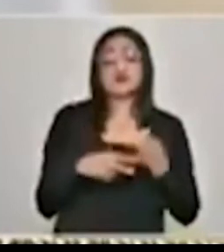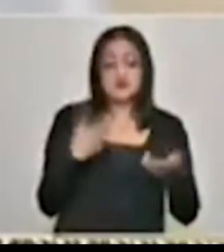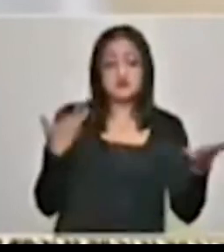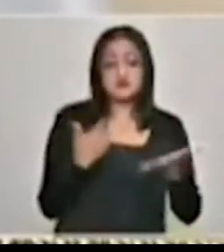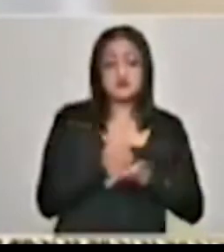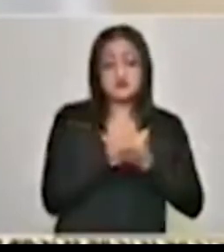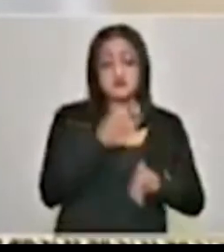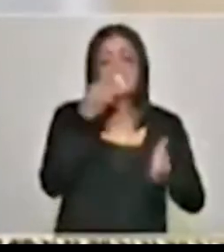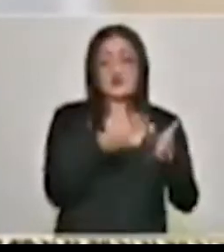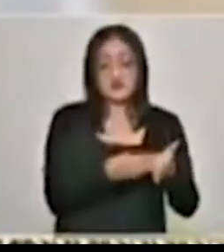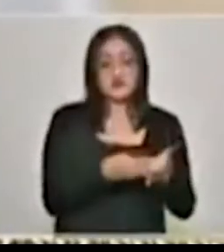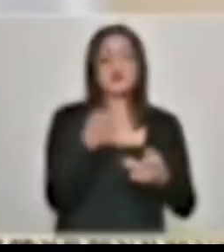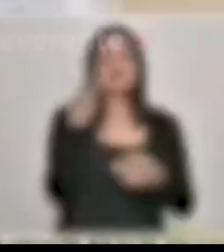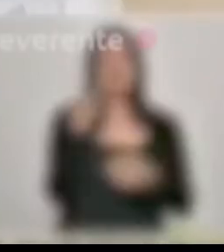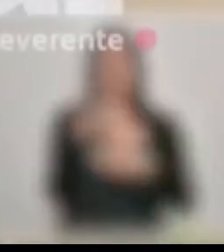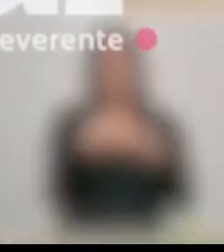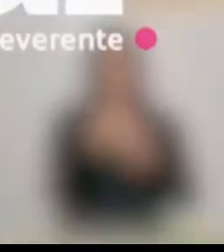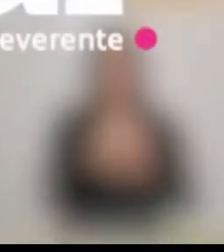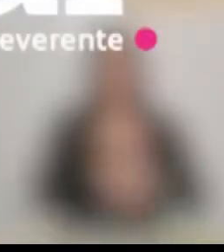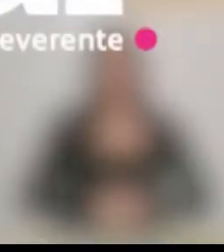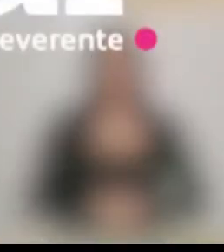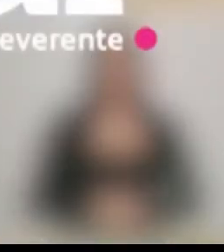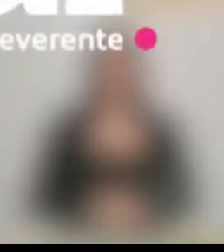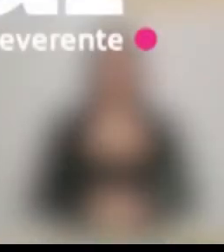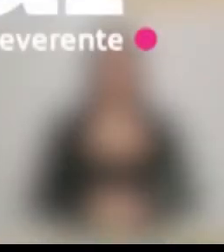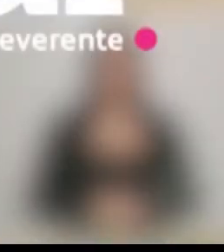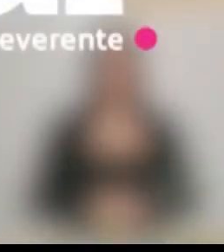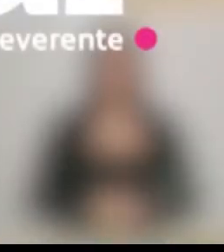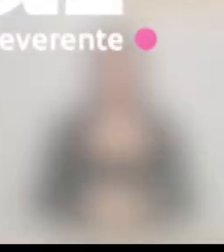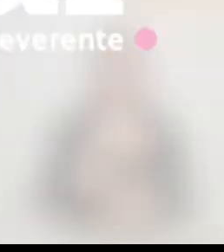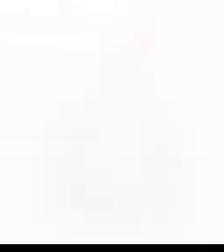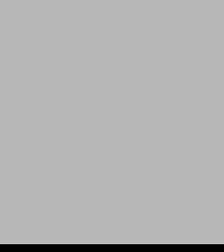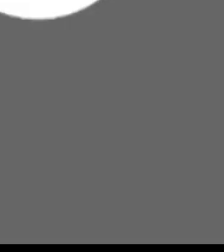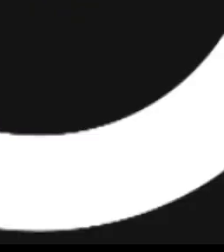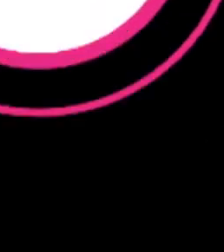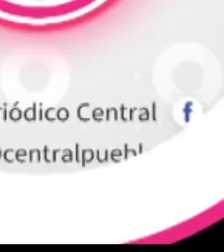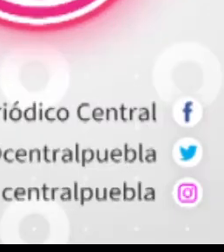a fijar sanciones penales contra ellos. Contra los pasados, ¿eh?